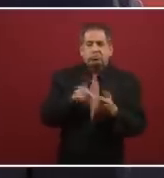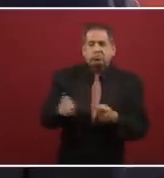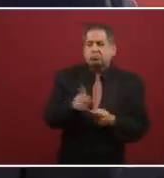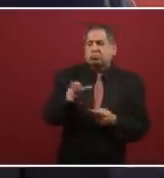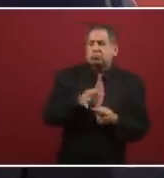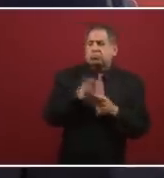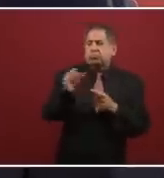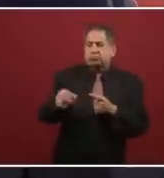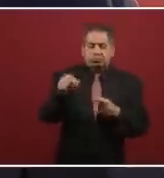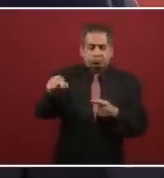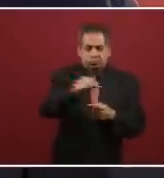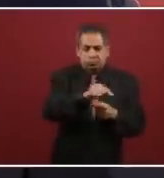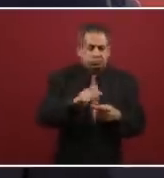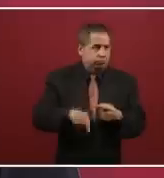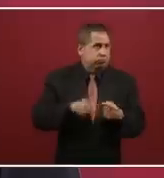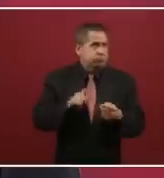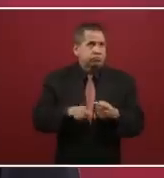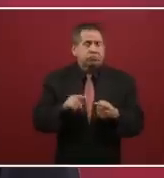en